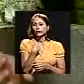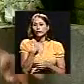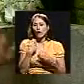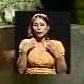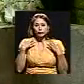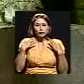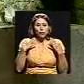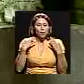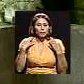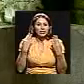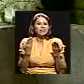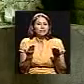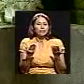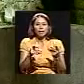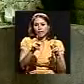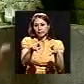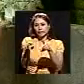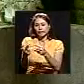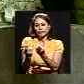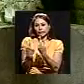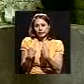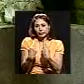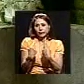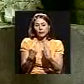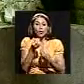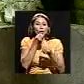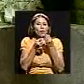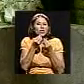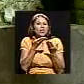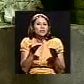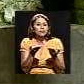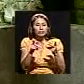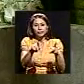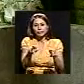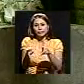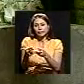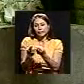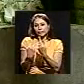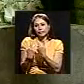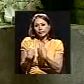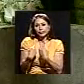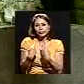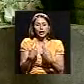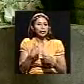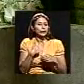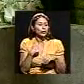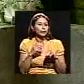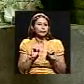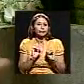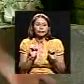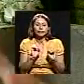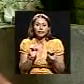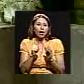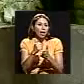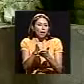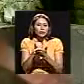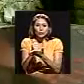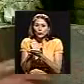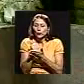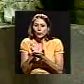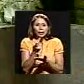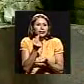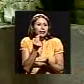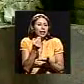visto por lo que me regalan los vecinos, como por lo que me regalan los vecinos. ¿Ya? Yo no tengo ayuda de ningún ingreso, de